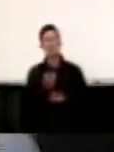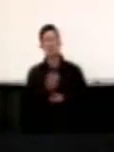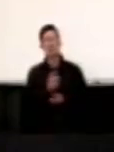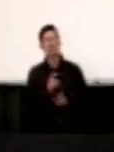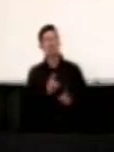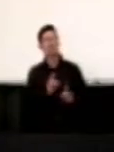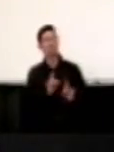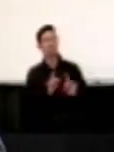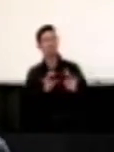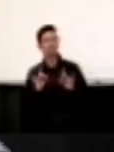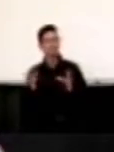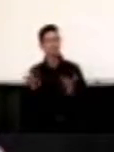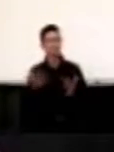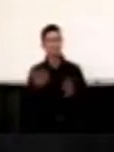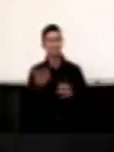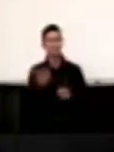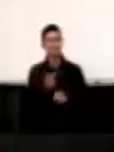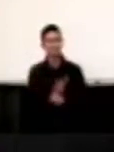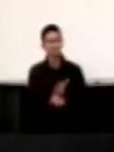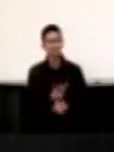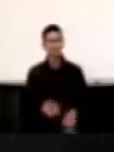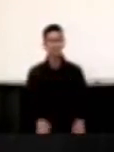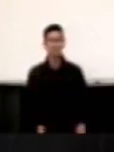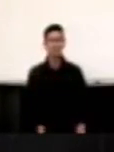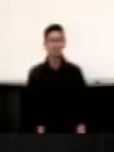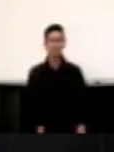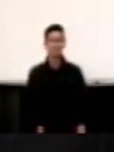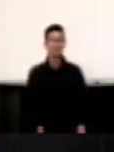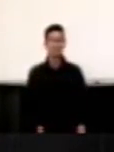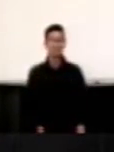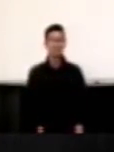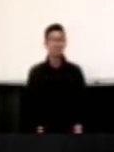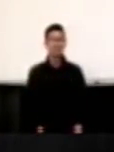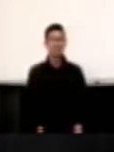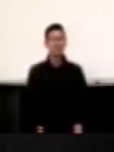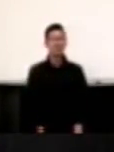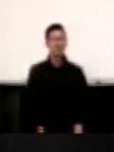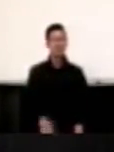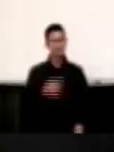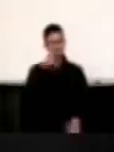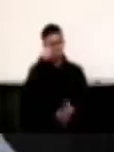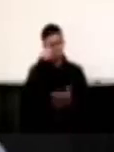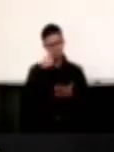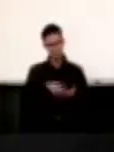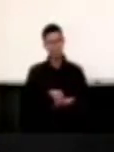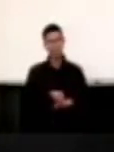¿qué podemos esperar? Creo yo que no, para ir terminando, no se